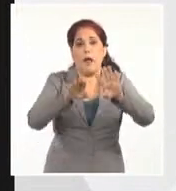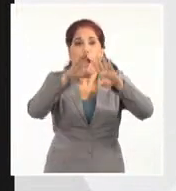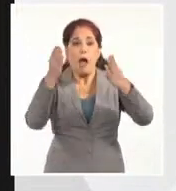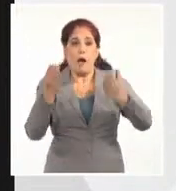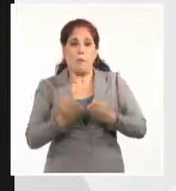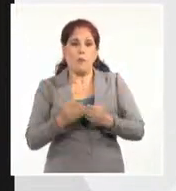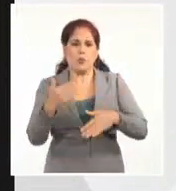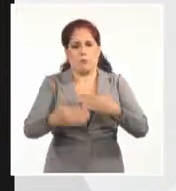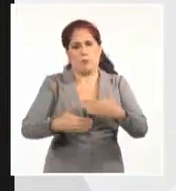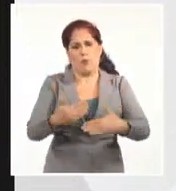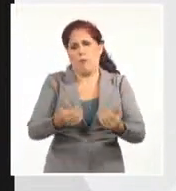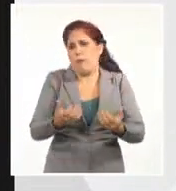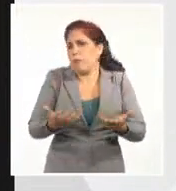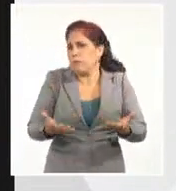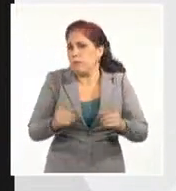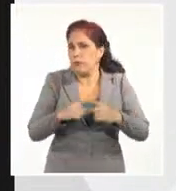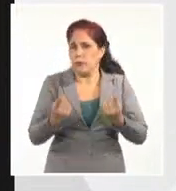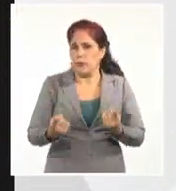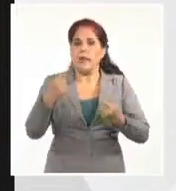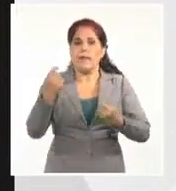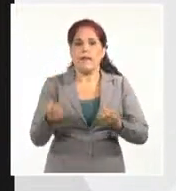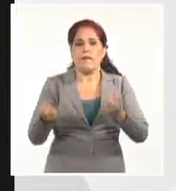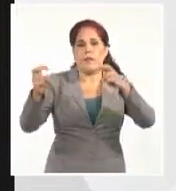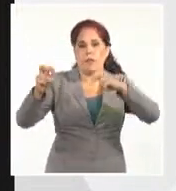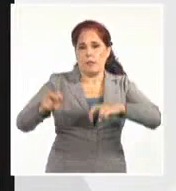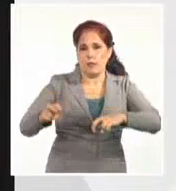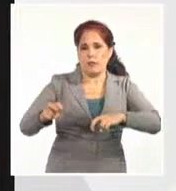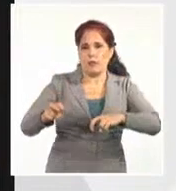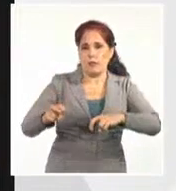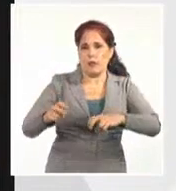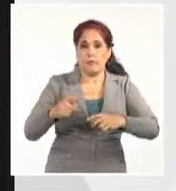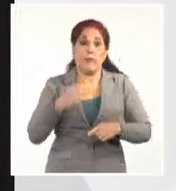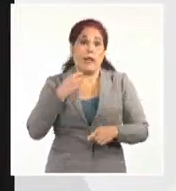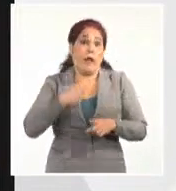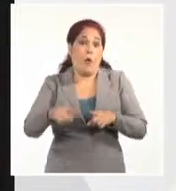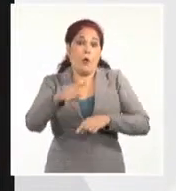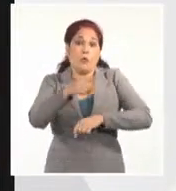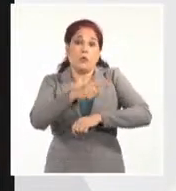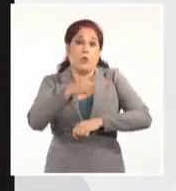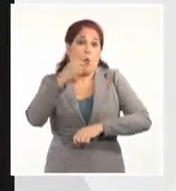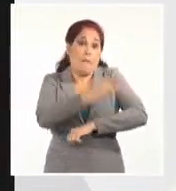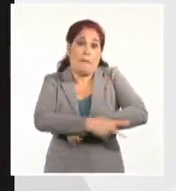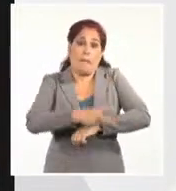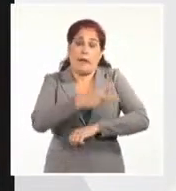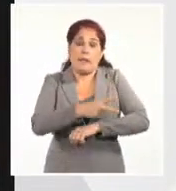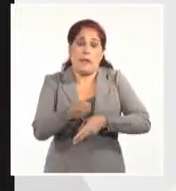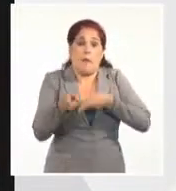justamente esto, ¿no? Que escucha, que no actúa como otros gobiernos que mató a